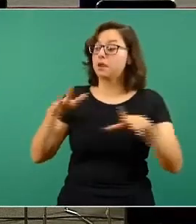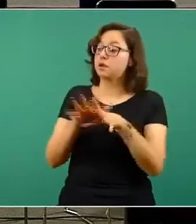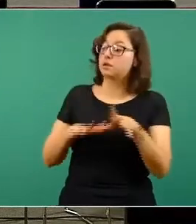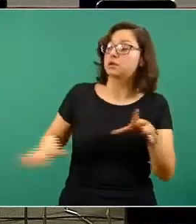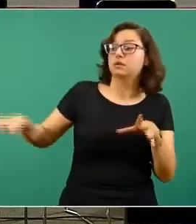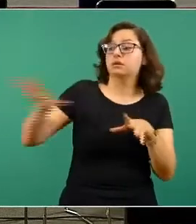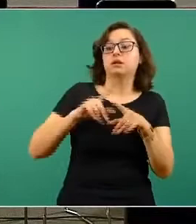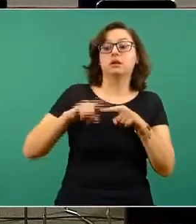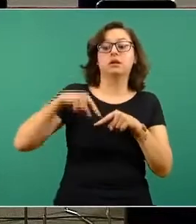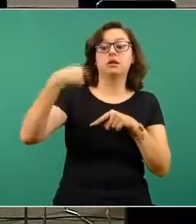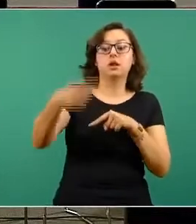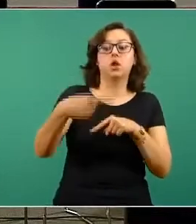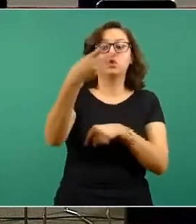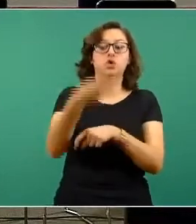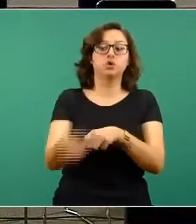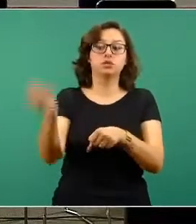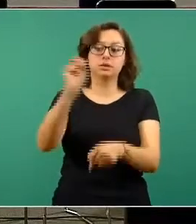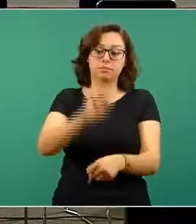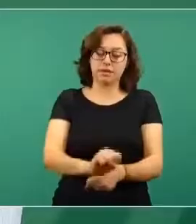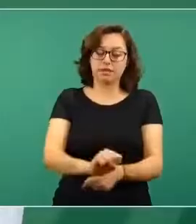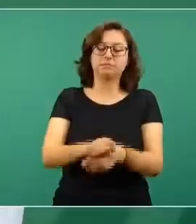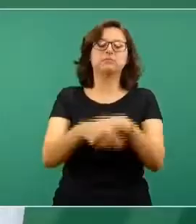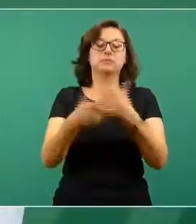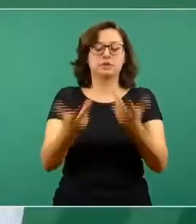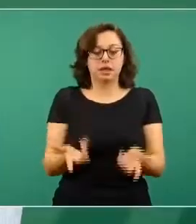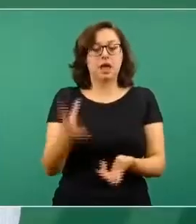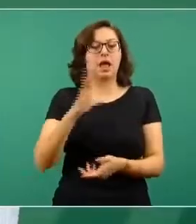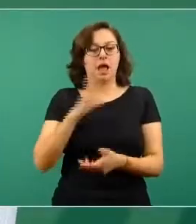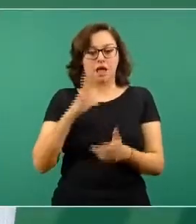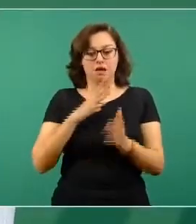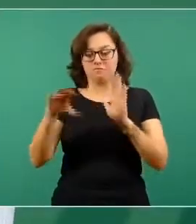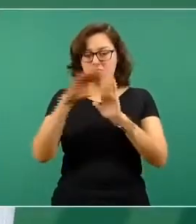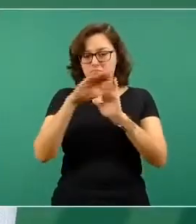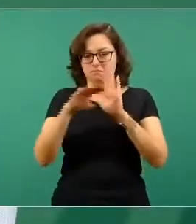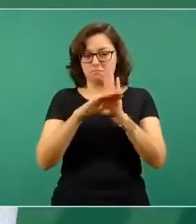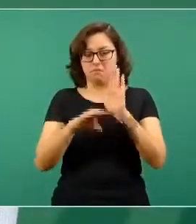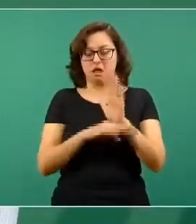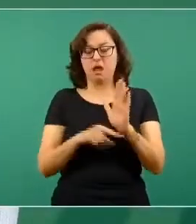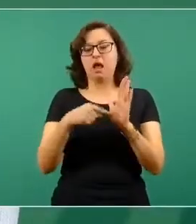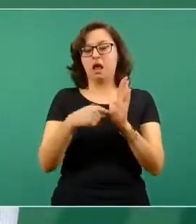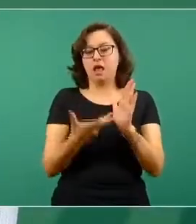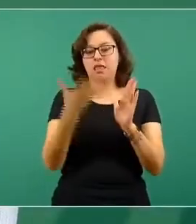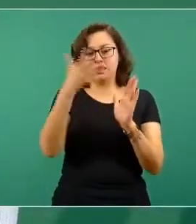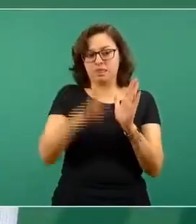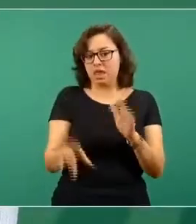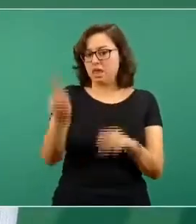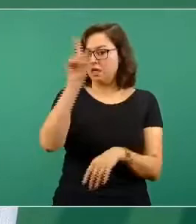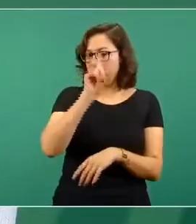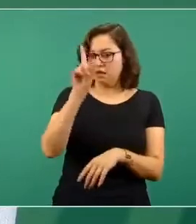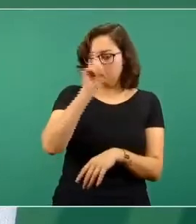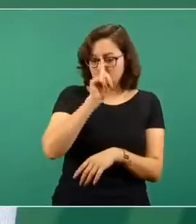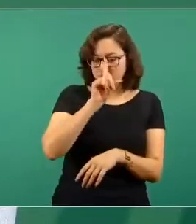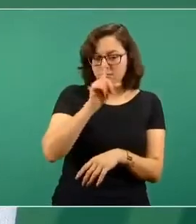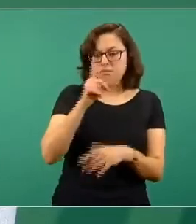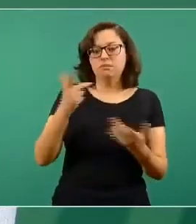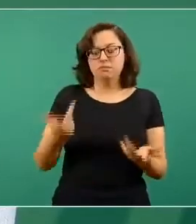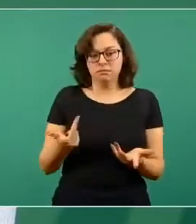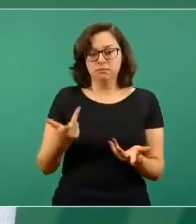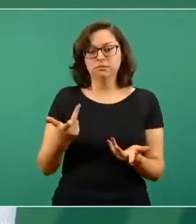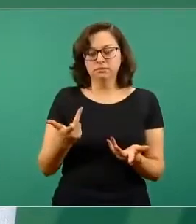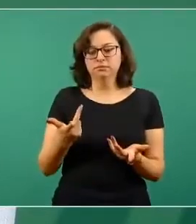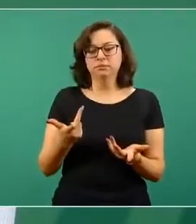2 semanas, están justo identificadas y resumidas en el decálogo de las 10 recomendaciones que